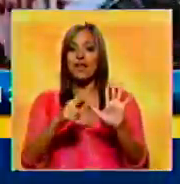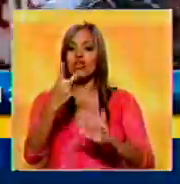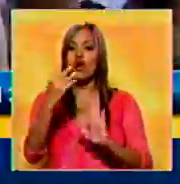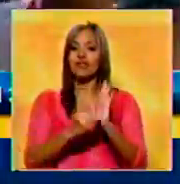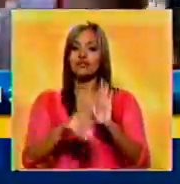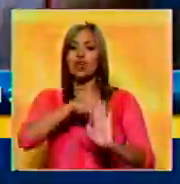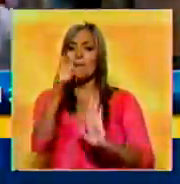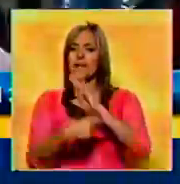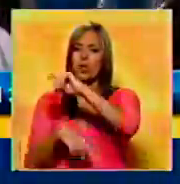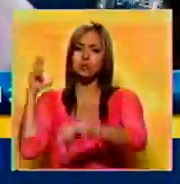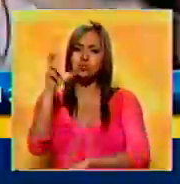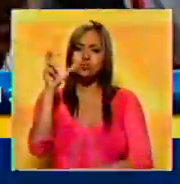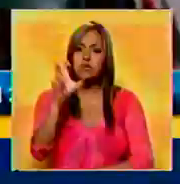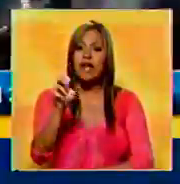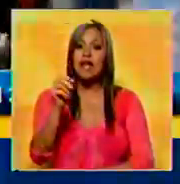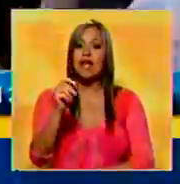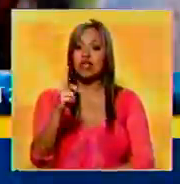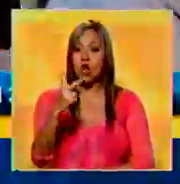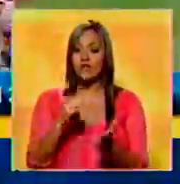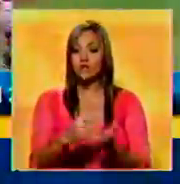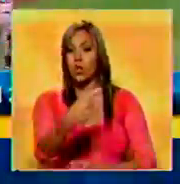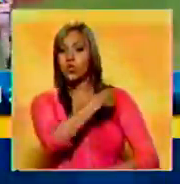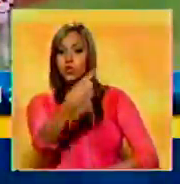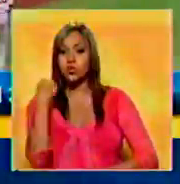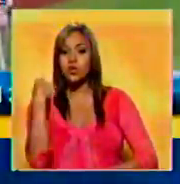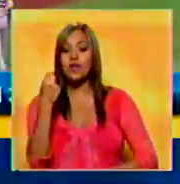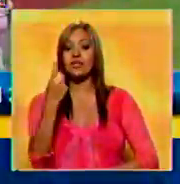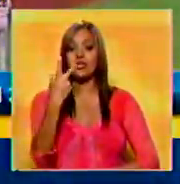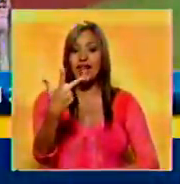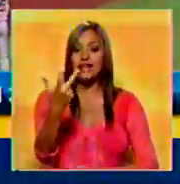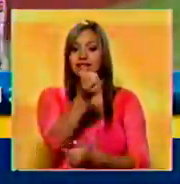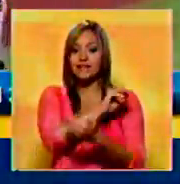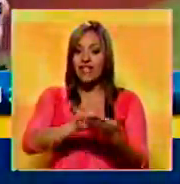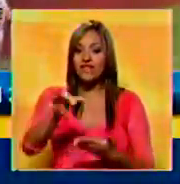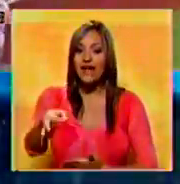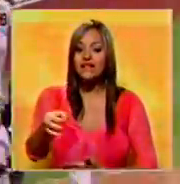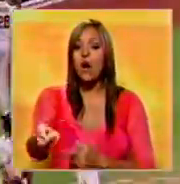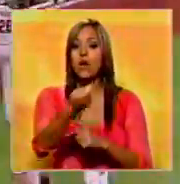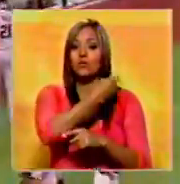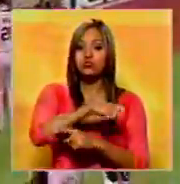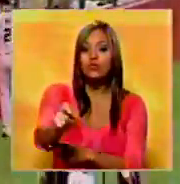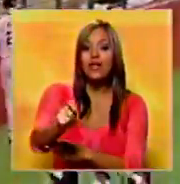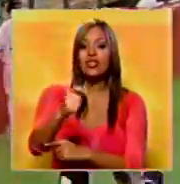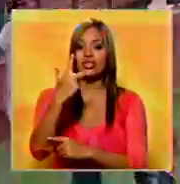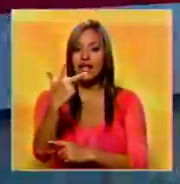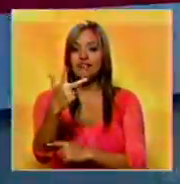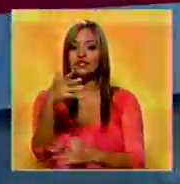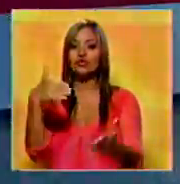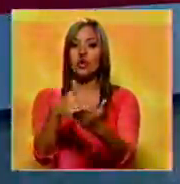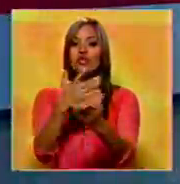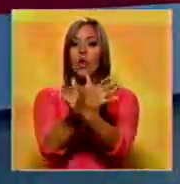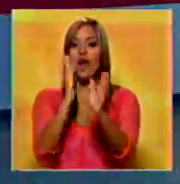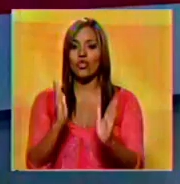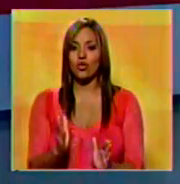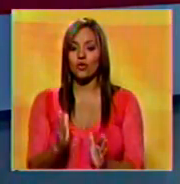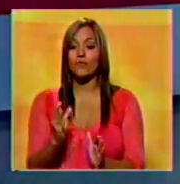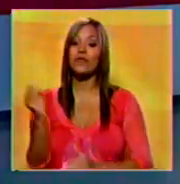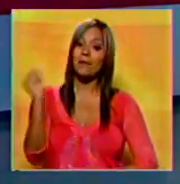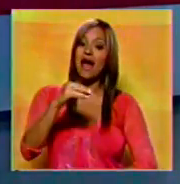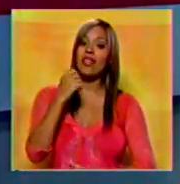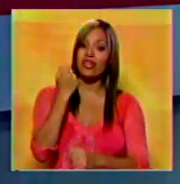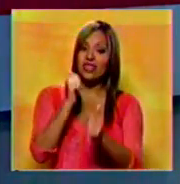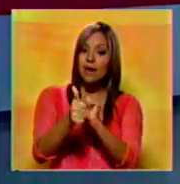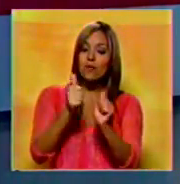completos. Le conectaron un par de imparables, concedió 3 pasaportes y abanicó a 3 rivales. En más deportes, el